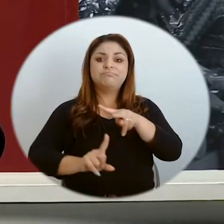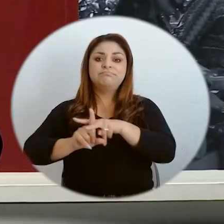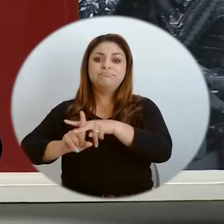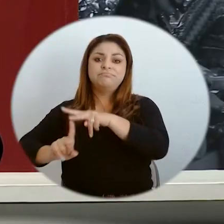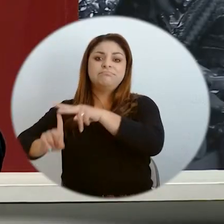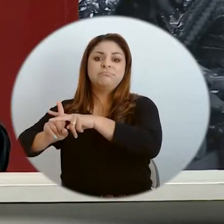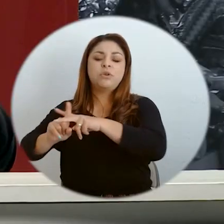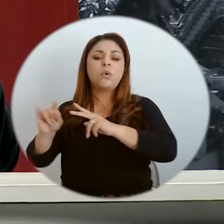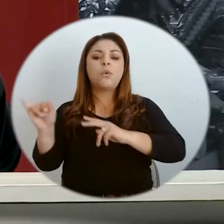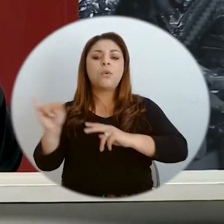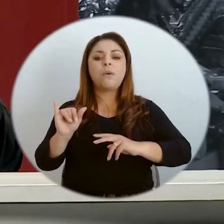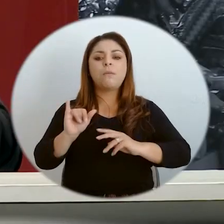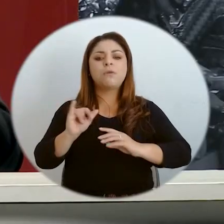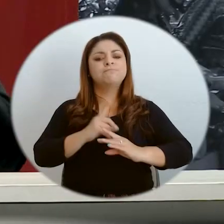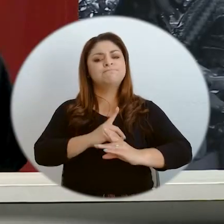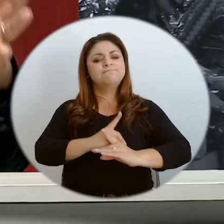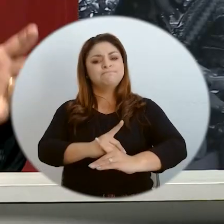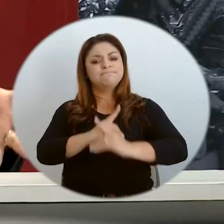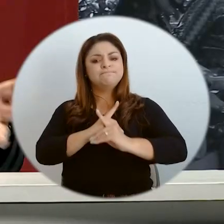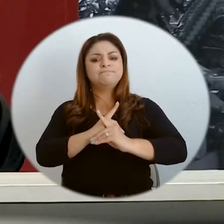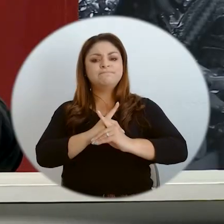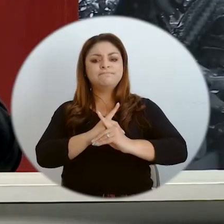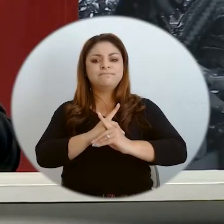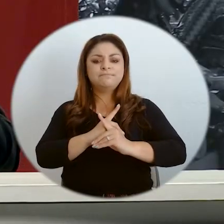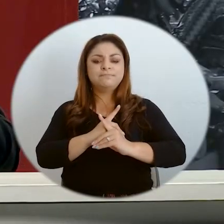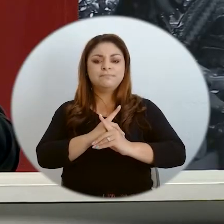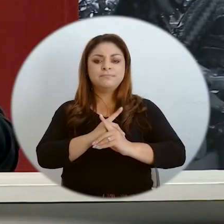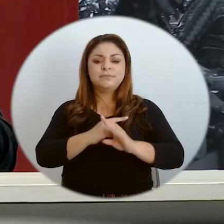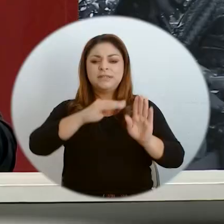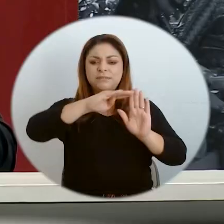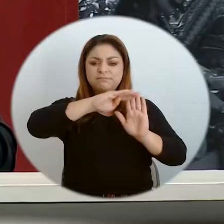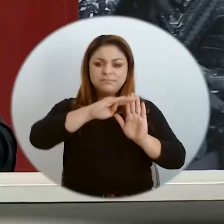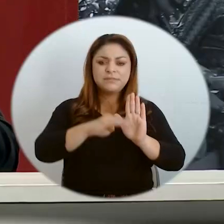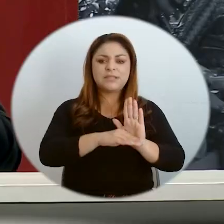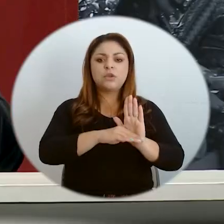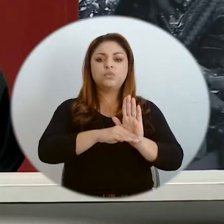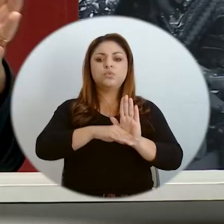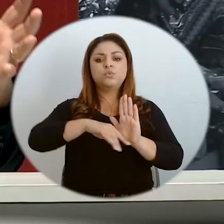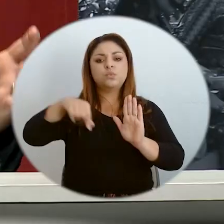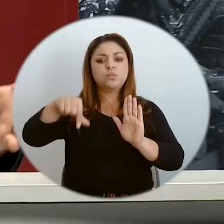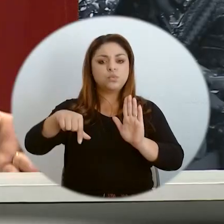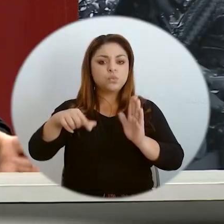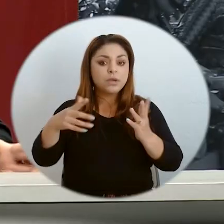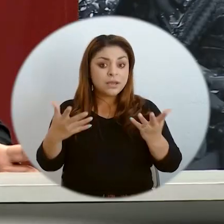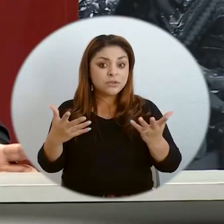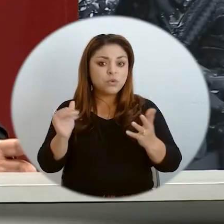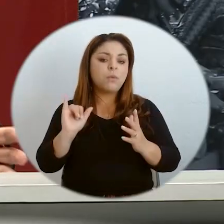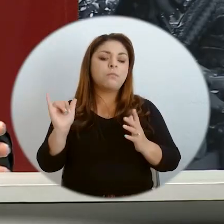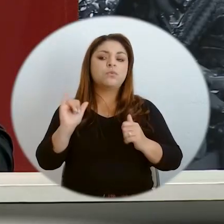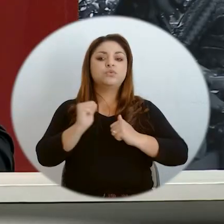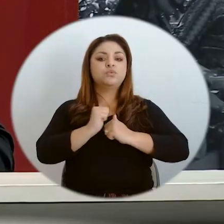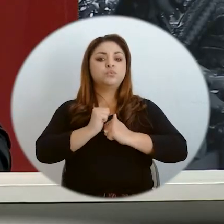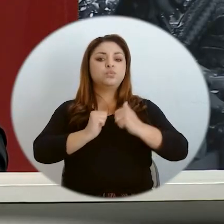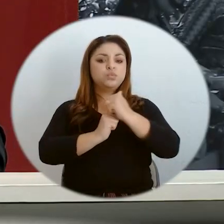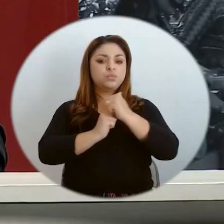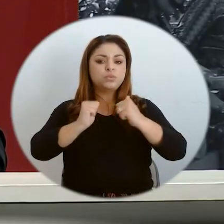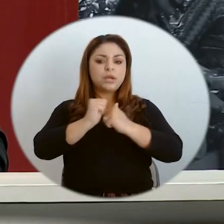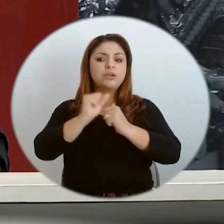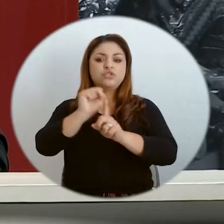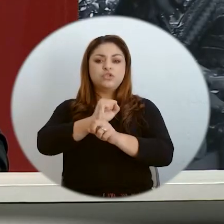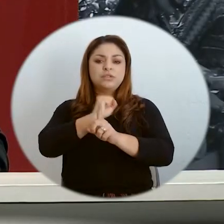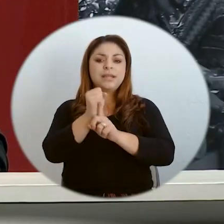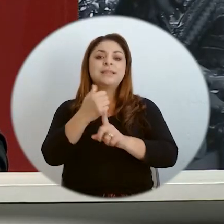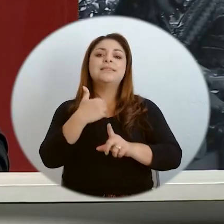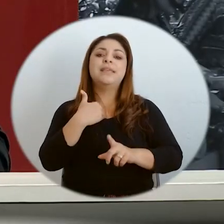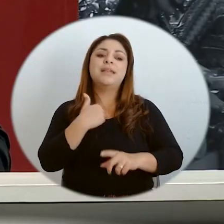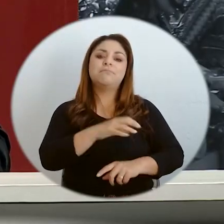los guardianes del status quo, ¿verdad?, o de esas sociedades y esas estructuras que tienen rasgos